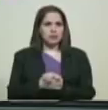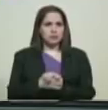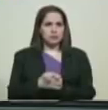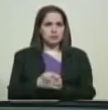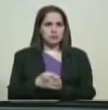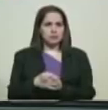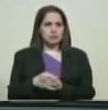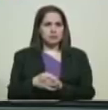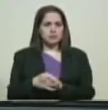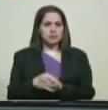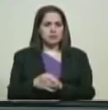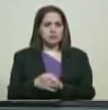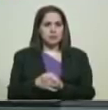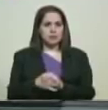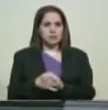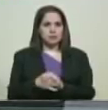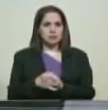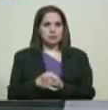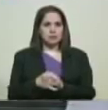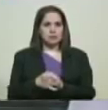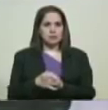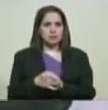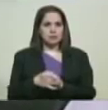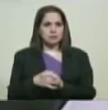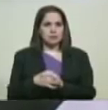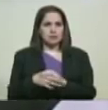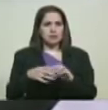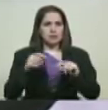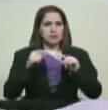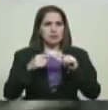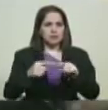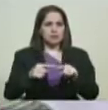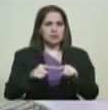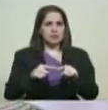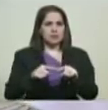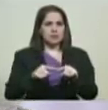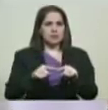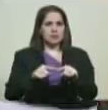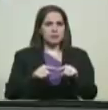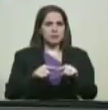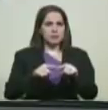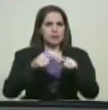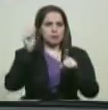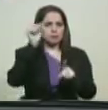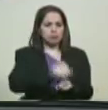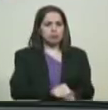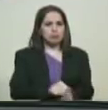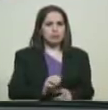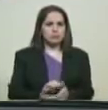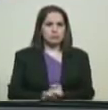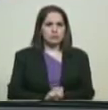permanente que hemos neutralizado y derrotado,